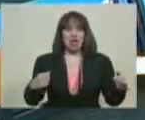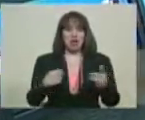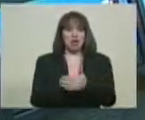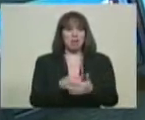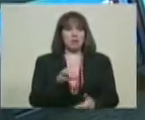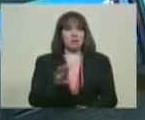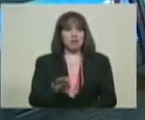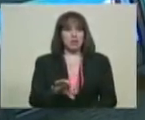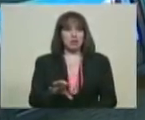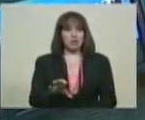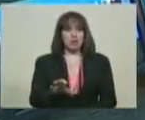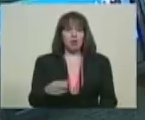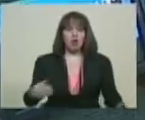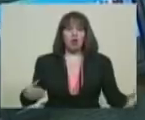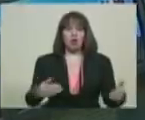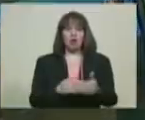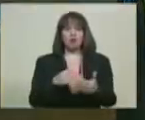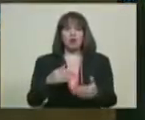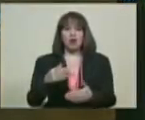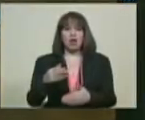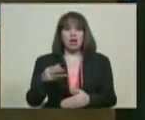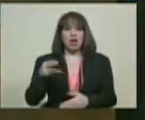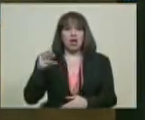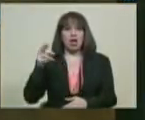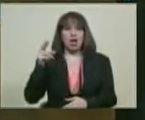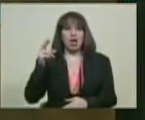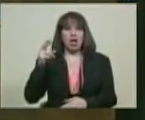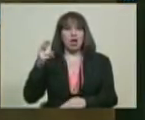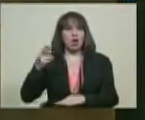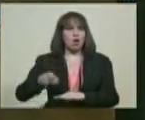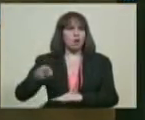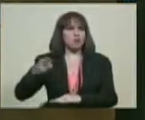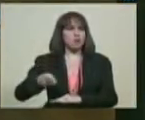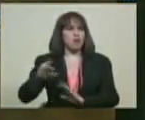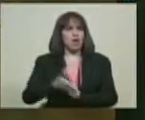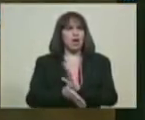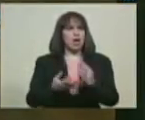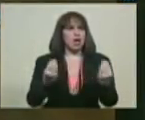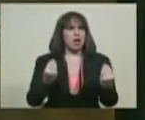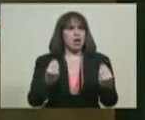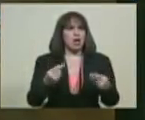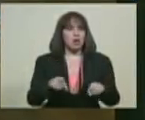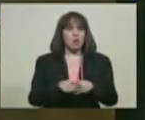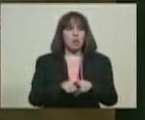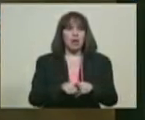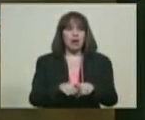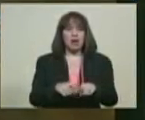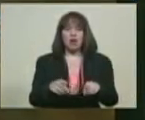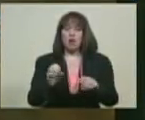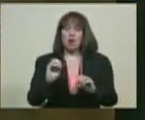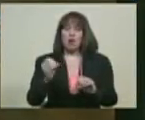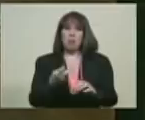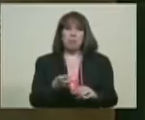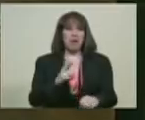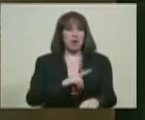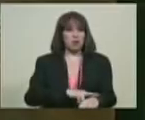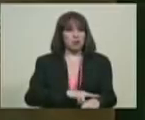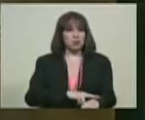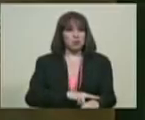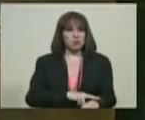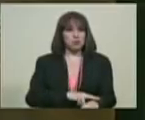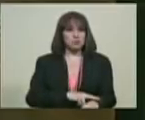Mel Zelaya en Honduras y nos dimos cuenta que todo permanecía igual o peor. Y fue